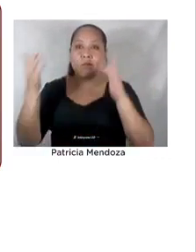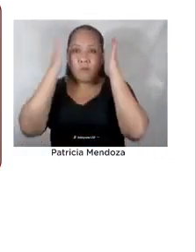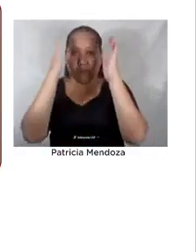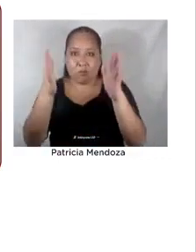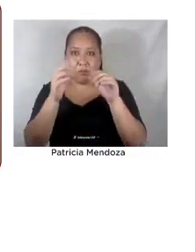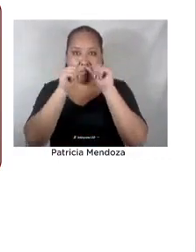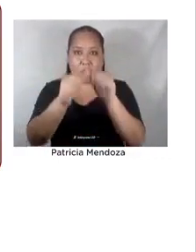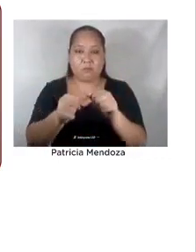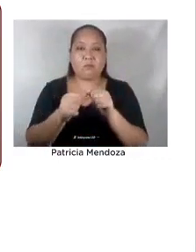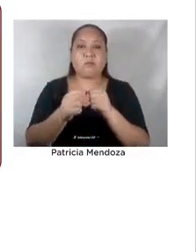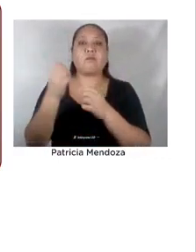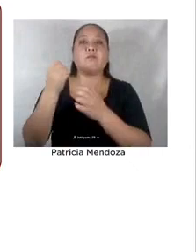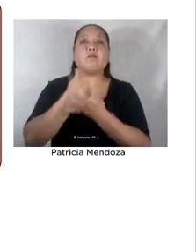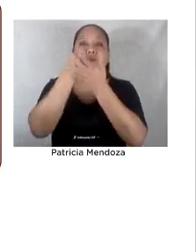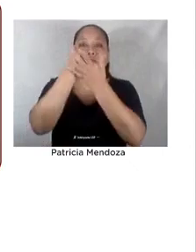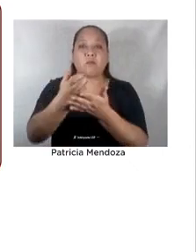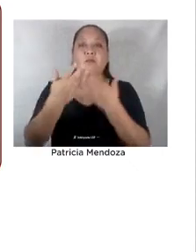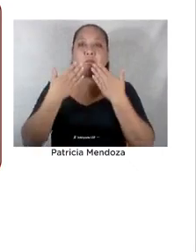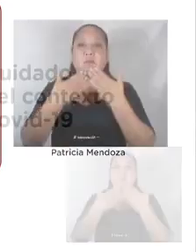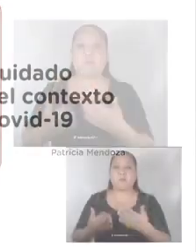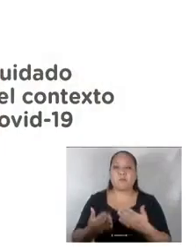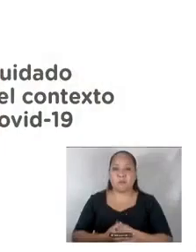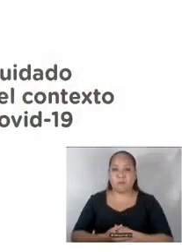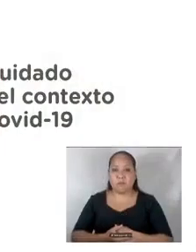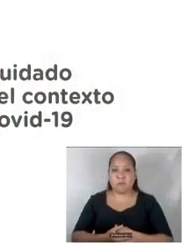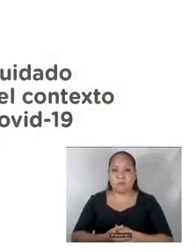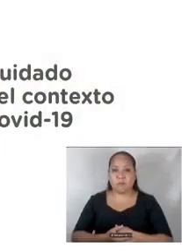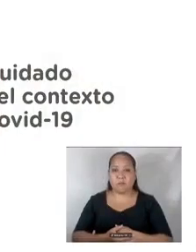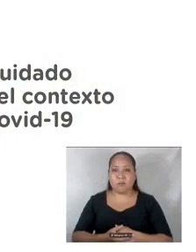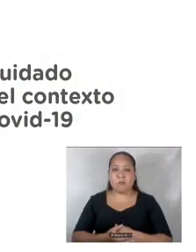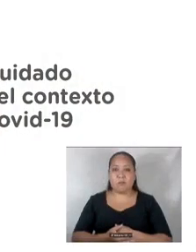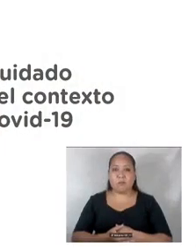seguir ayudándonos. Gracias.